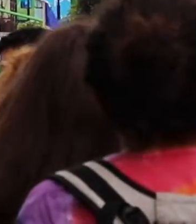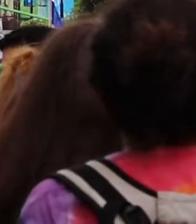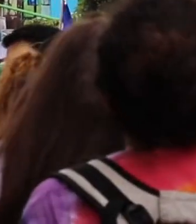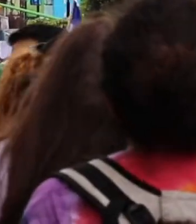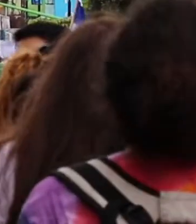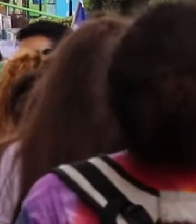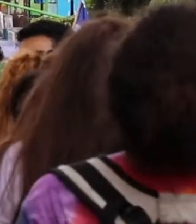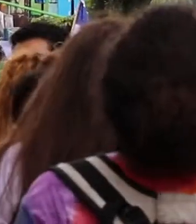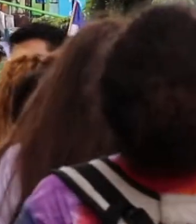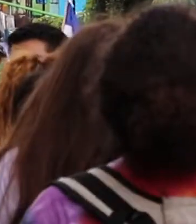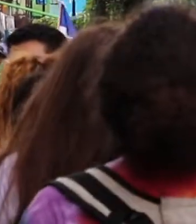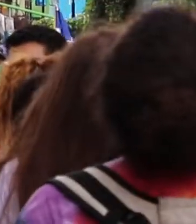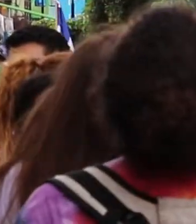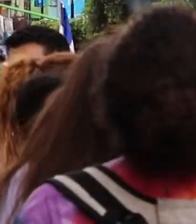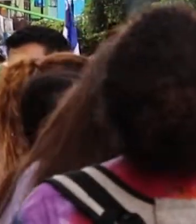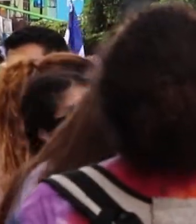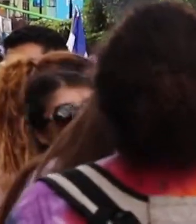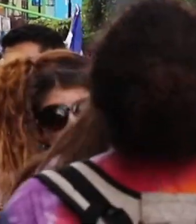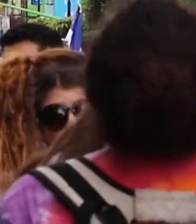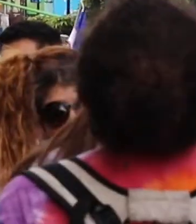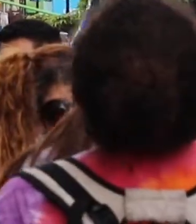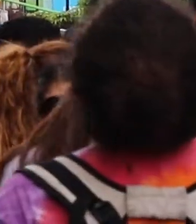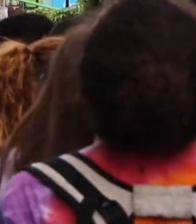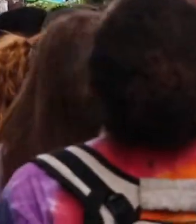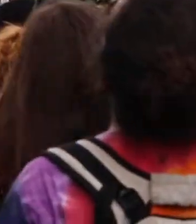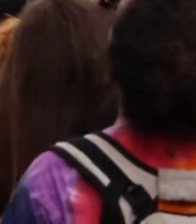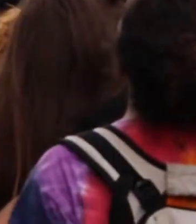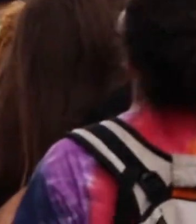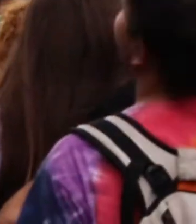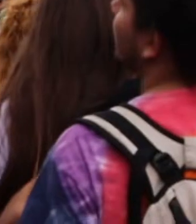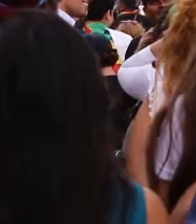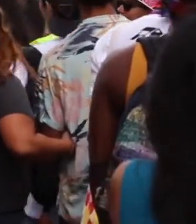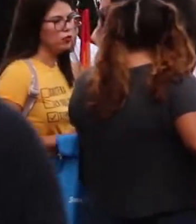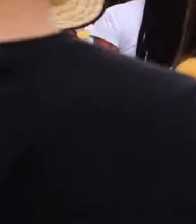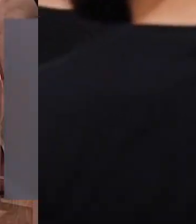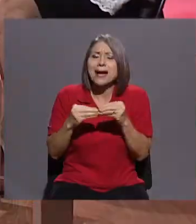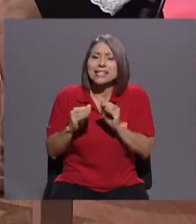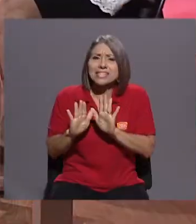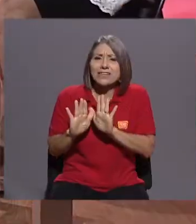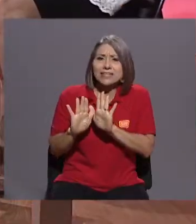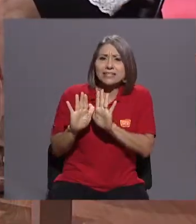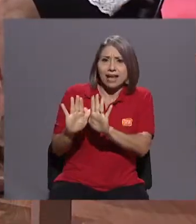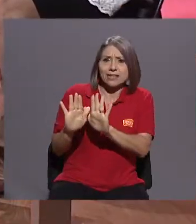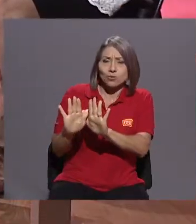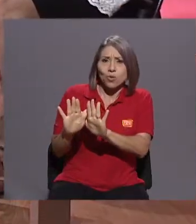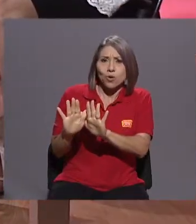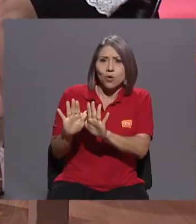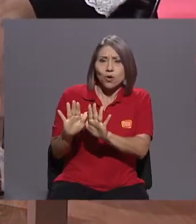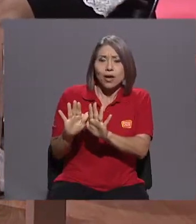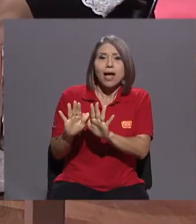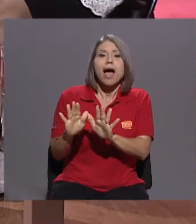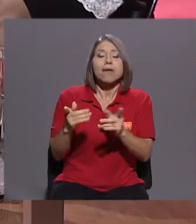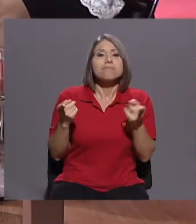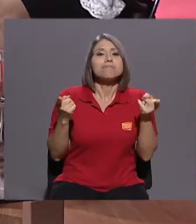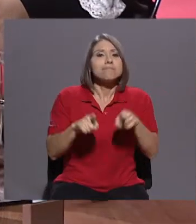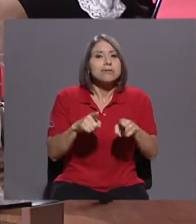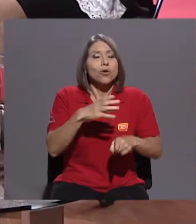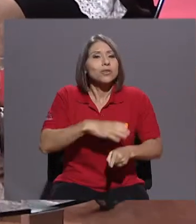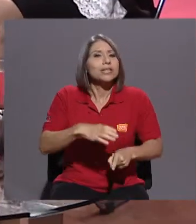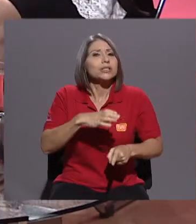sexualidad Lo que si está Demostrado Justamente Es que Entre más Rechazo Tenemos